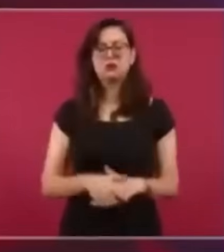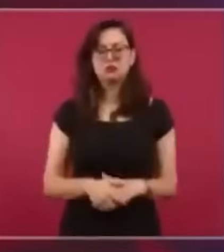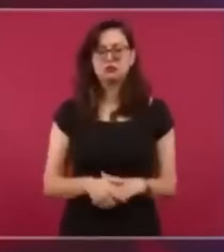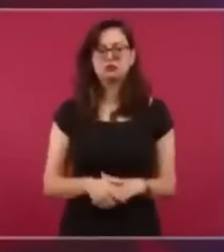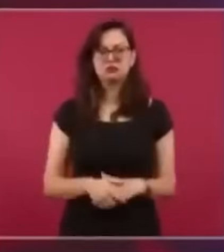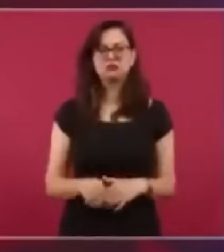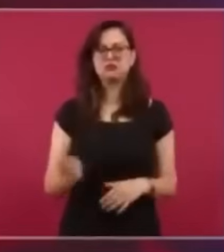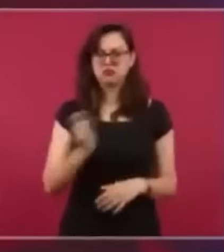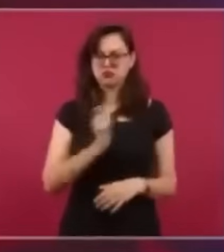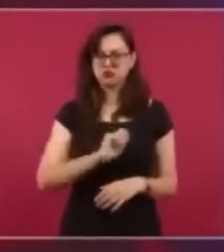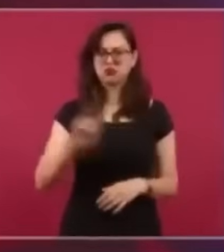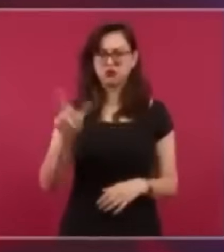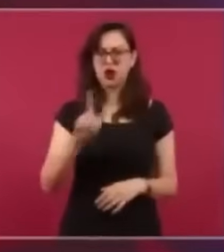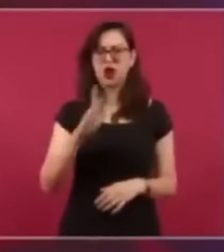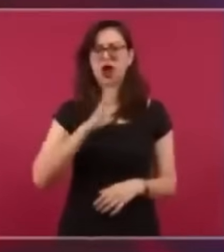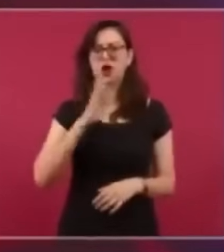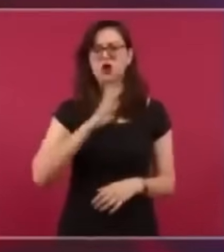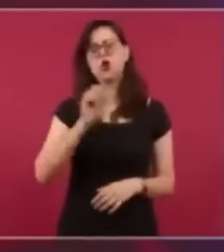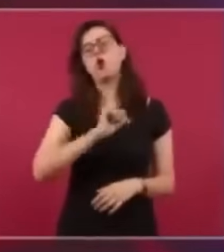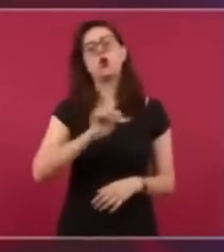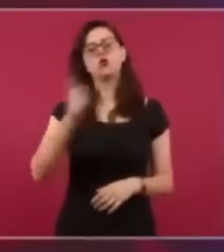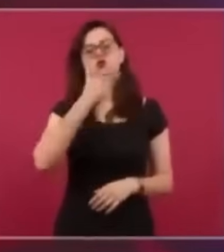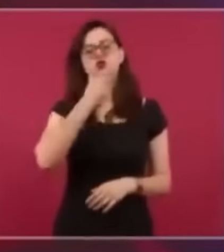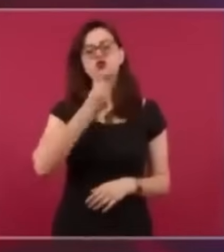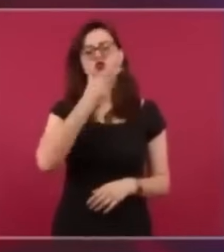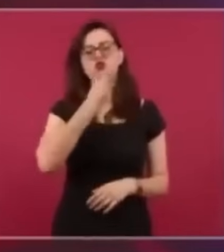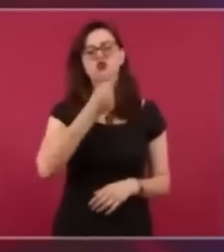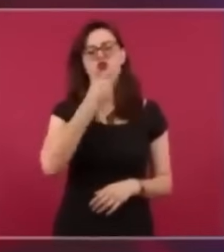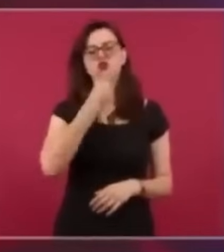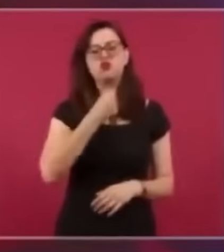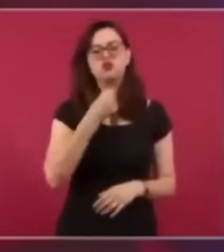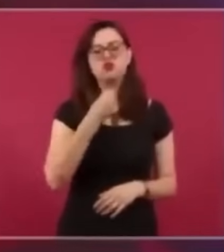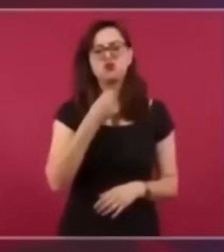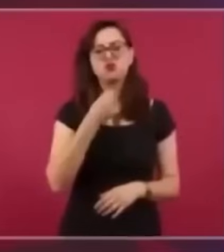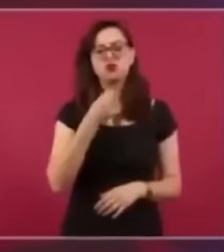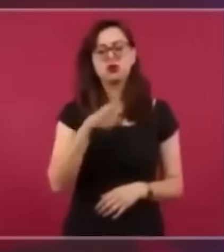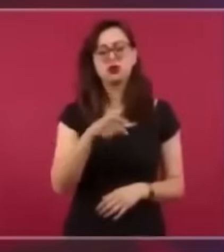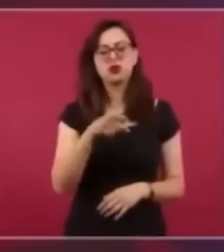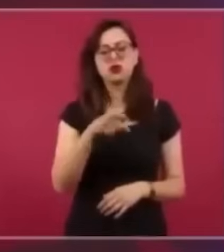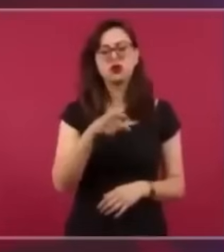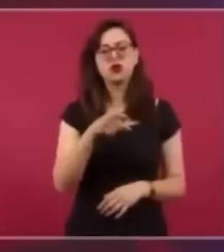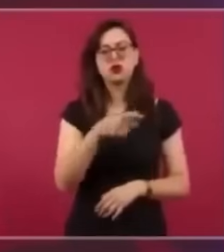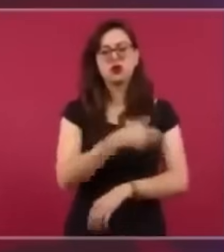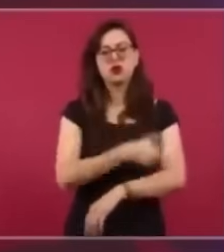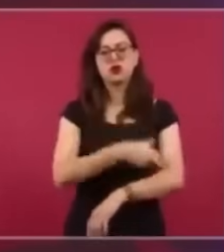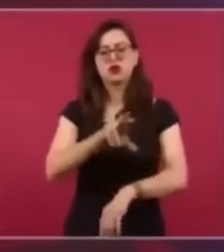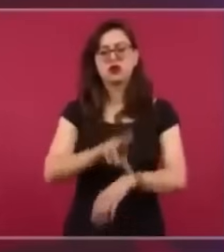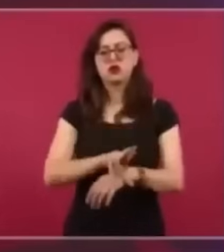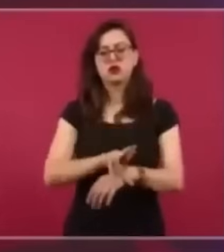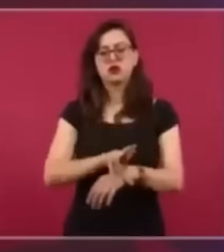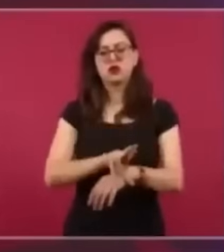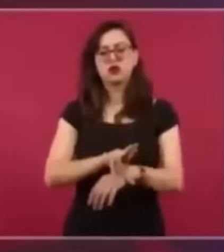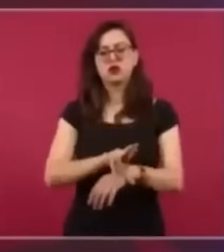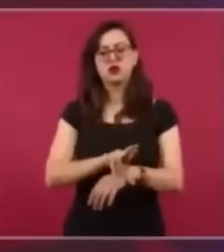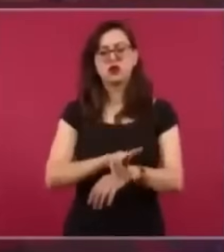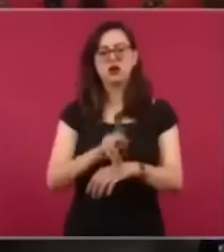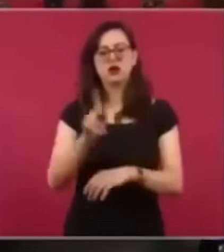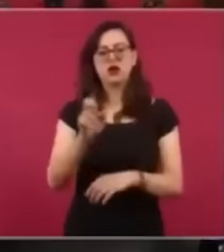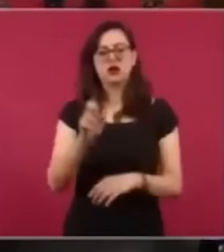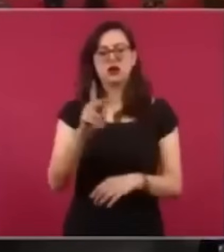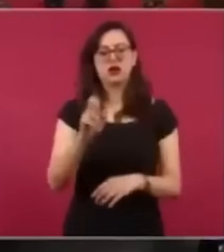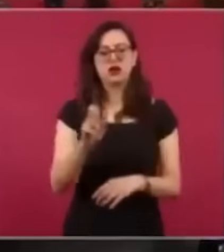con el otro dirigente de los medios o coordinador de los medios, no, Pepe